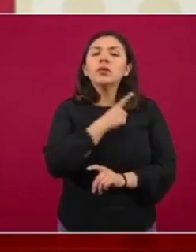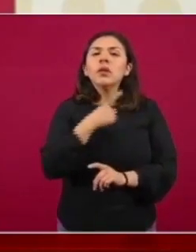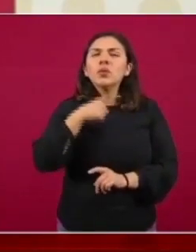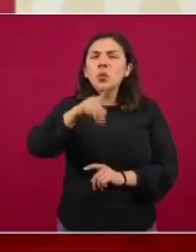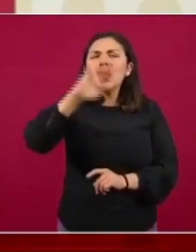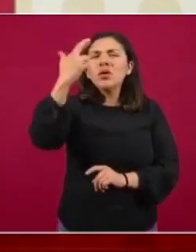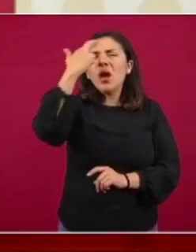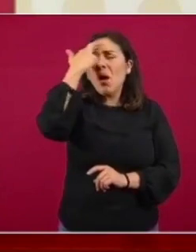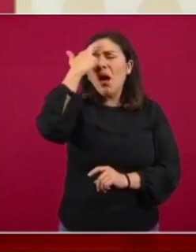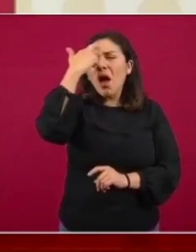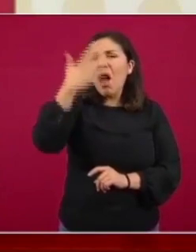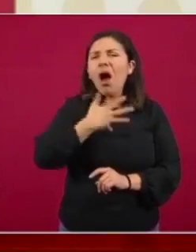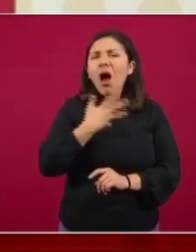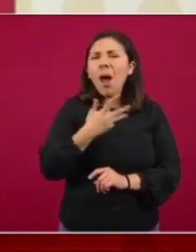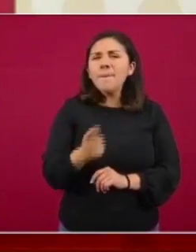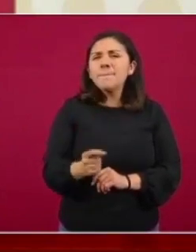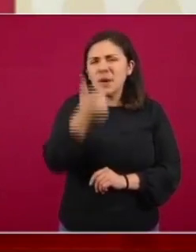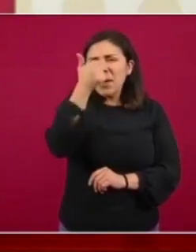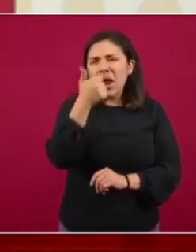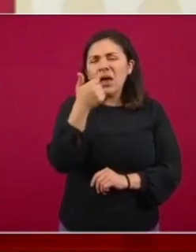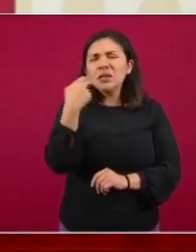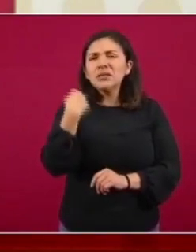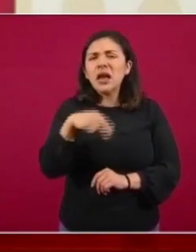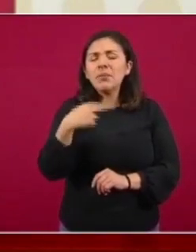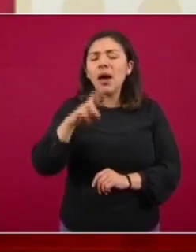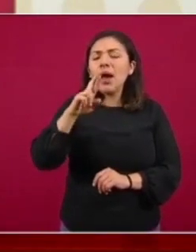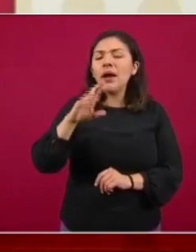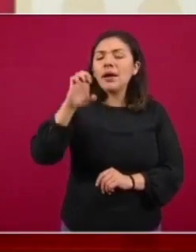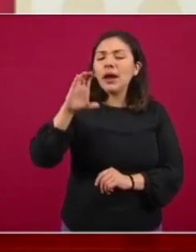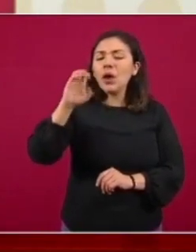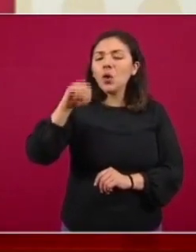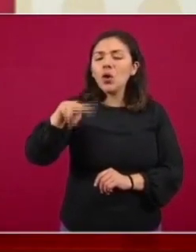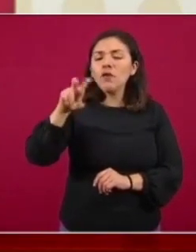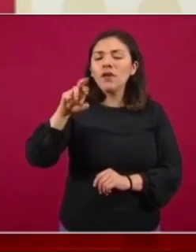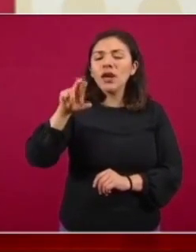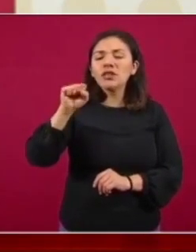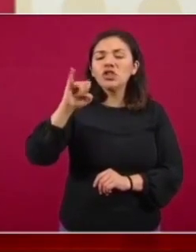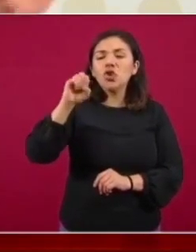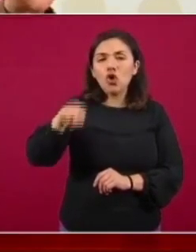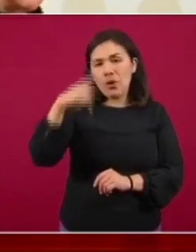acuérdense que llamamos, en un primer proceso llamamos reconversión hospitalaria, que era